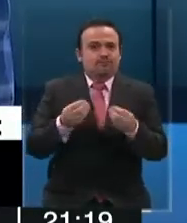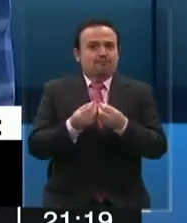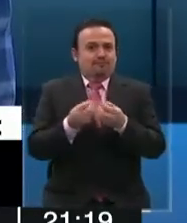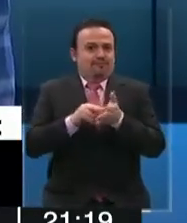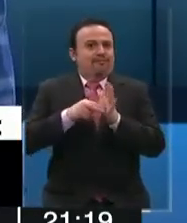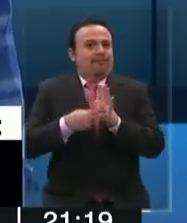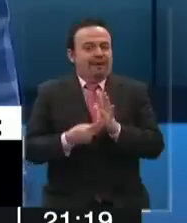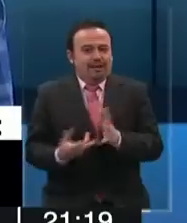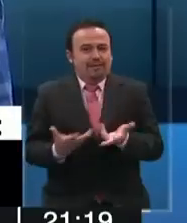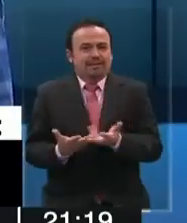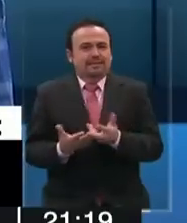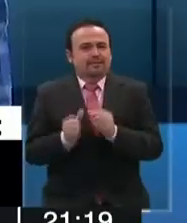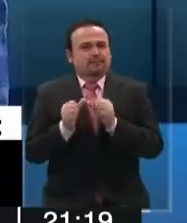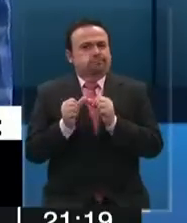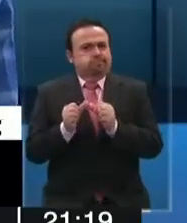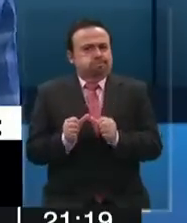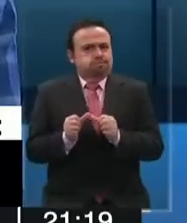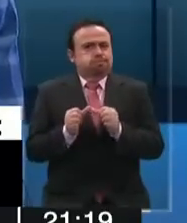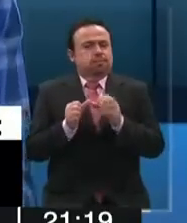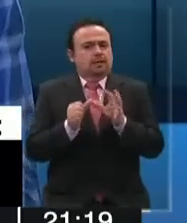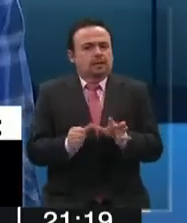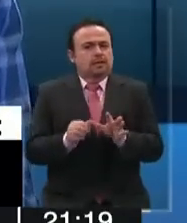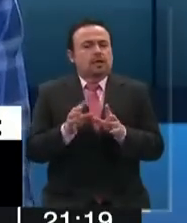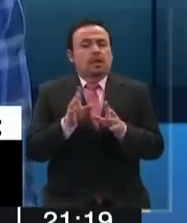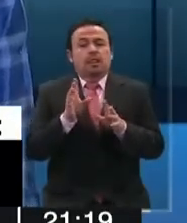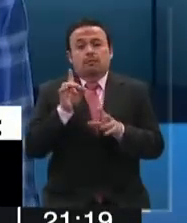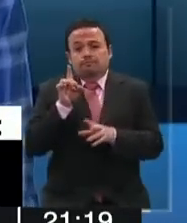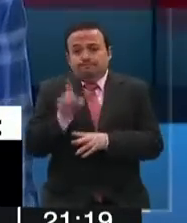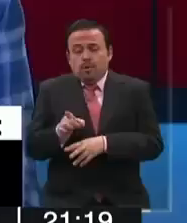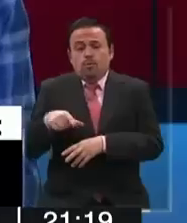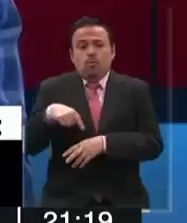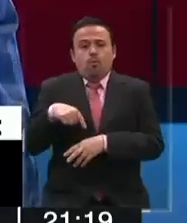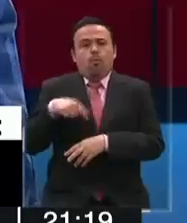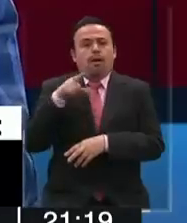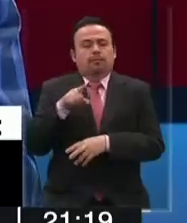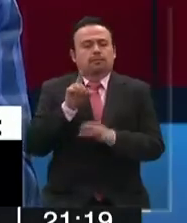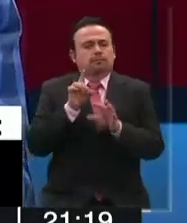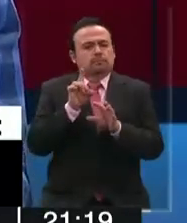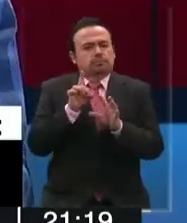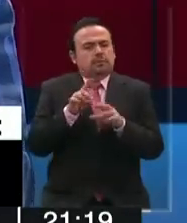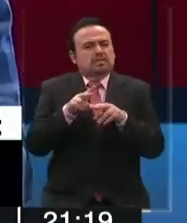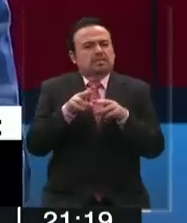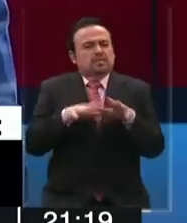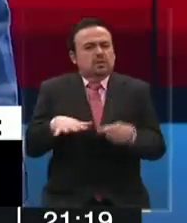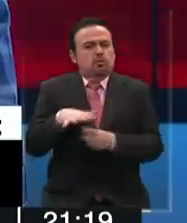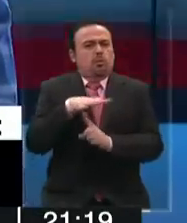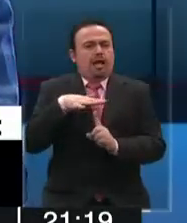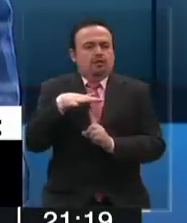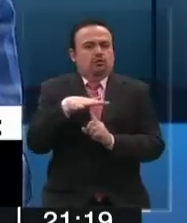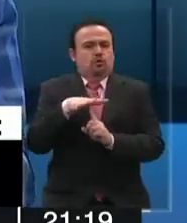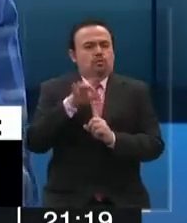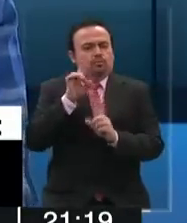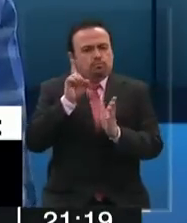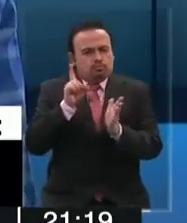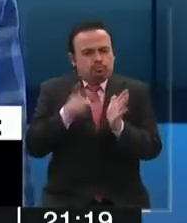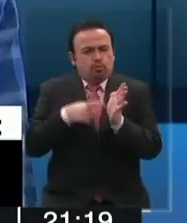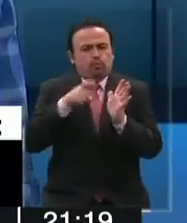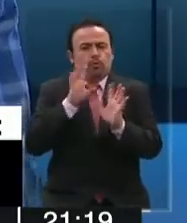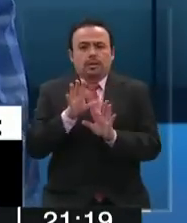persistencia debido a hechos puntuales que va a ser necesario tratar con gran